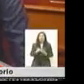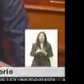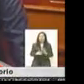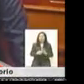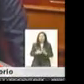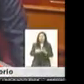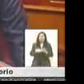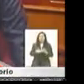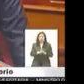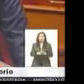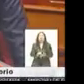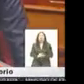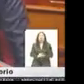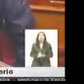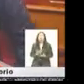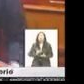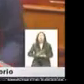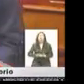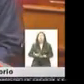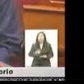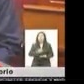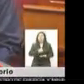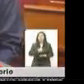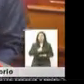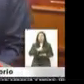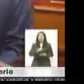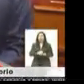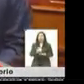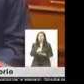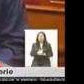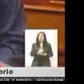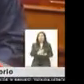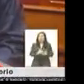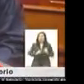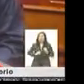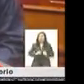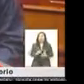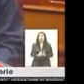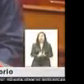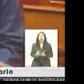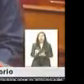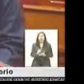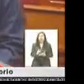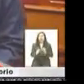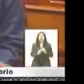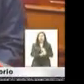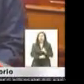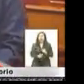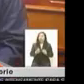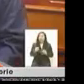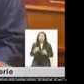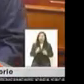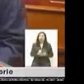normatividad interna que aquella emita, la misma que establecerá la participación activa del Sistema Nacional de